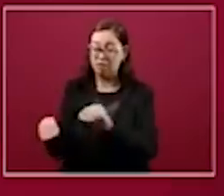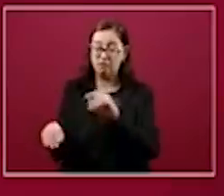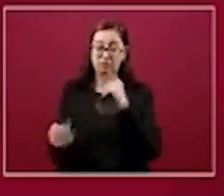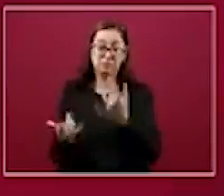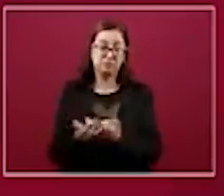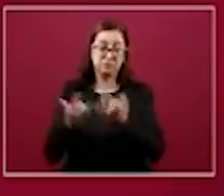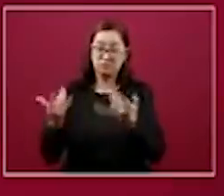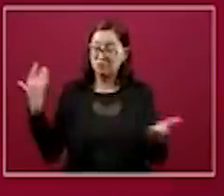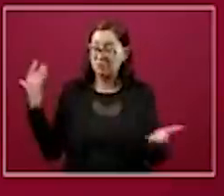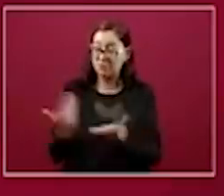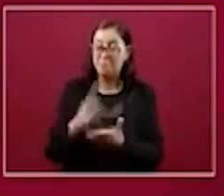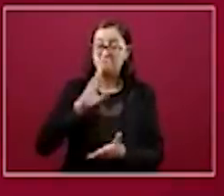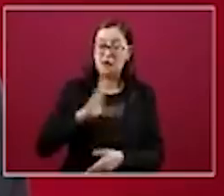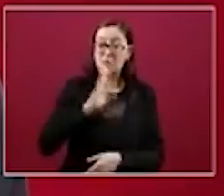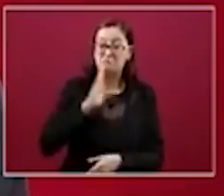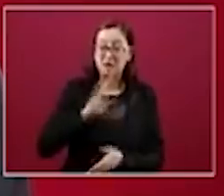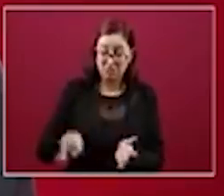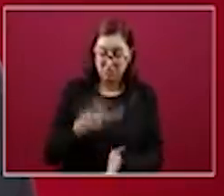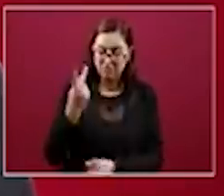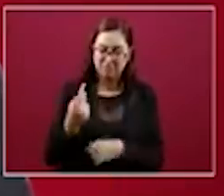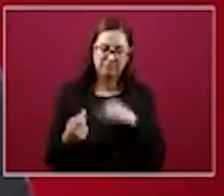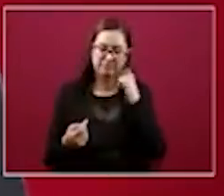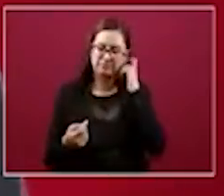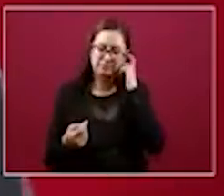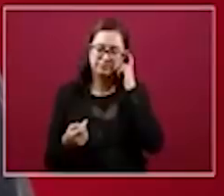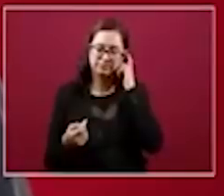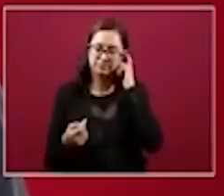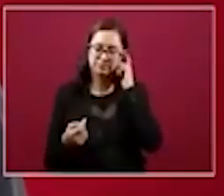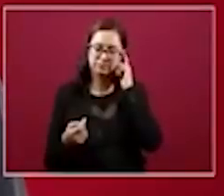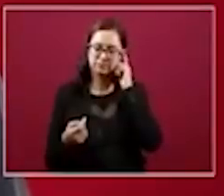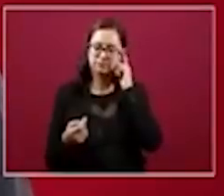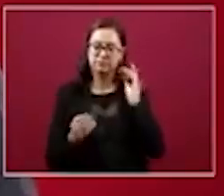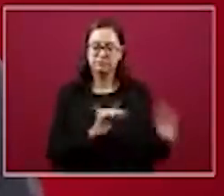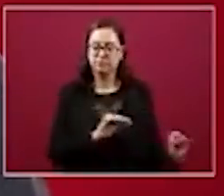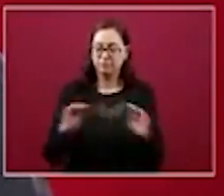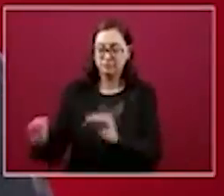tienen malos antecedentes. No pueden pasar de una secretaría a otra,